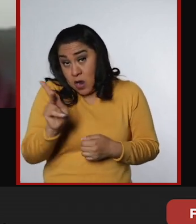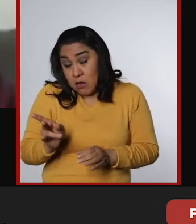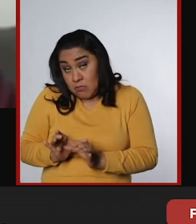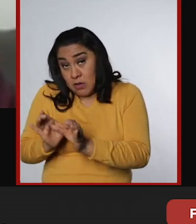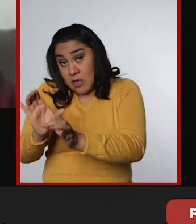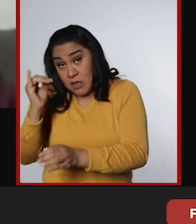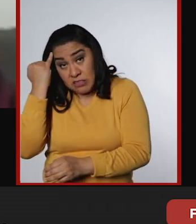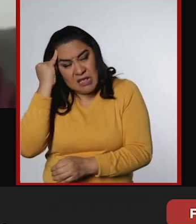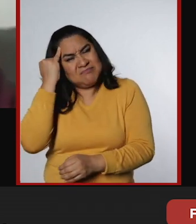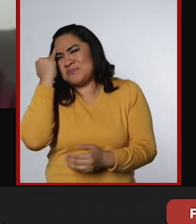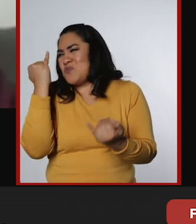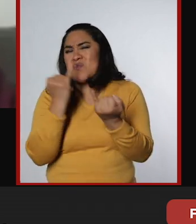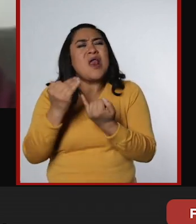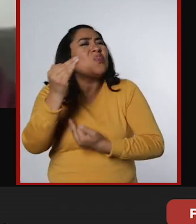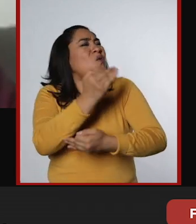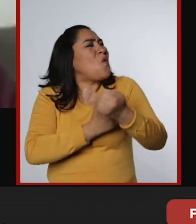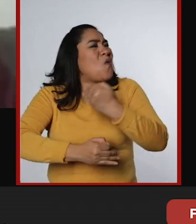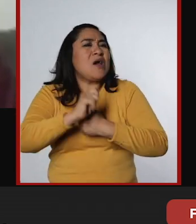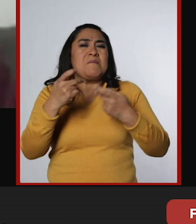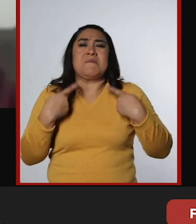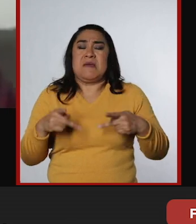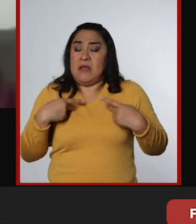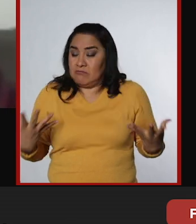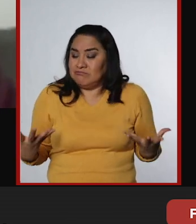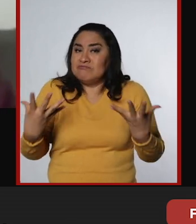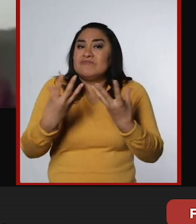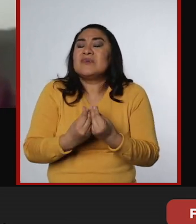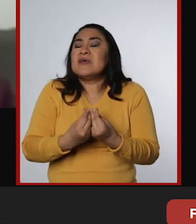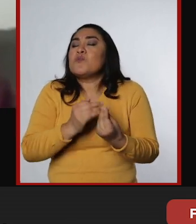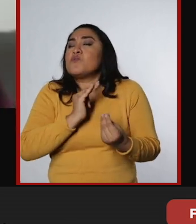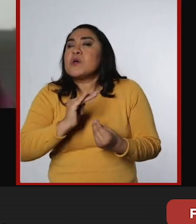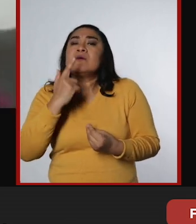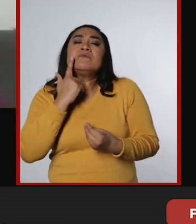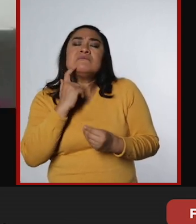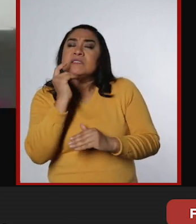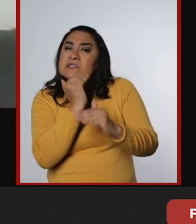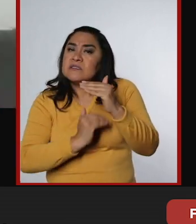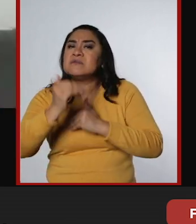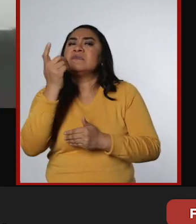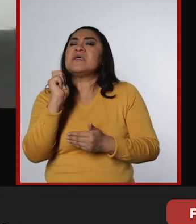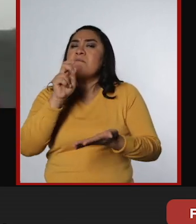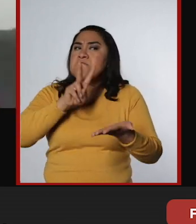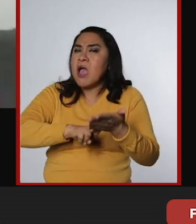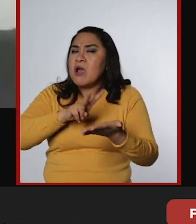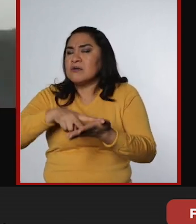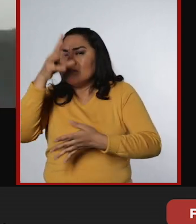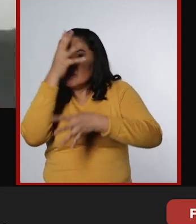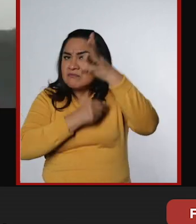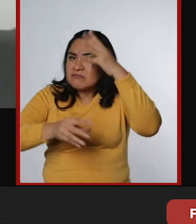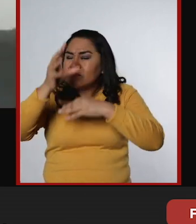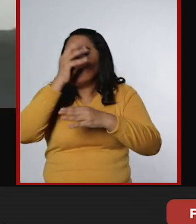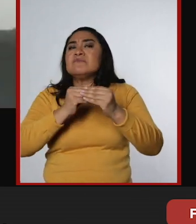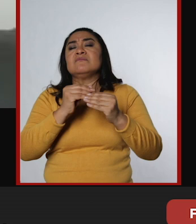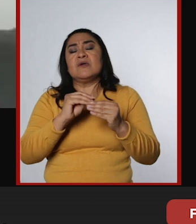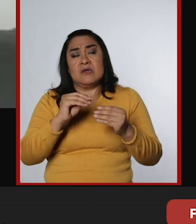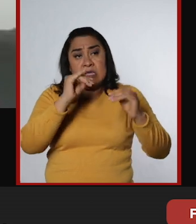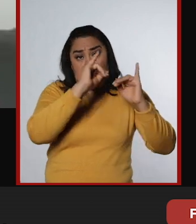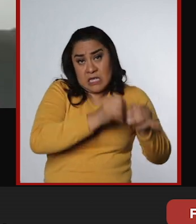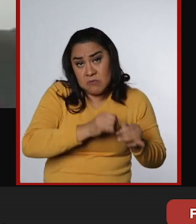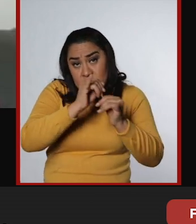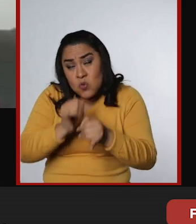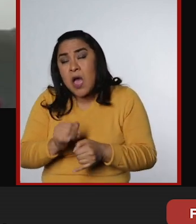humanidad. La interculturalidad hace crecer pues los valores humanitarios y los valores